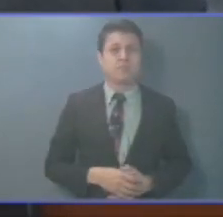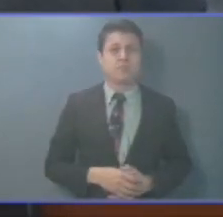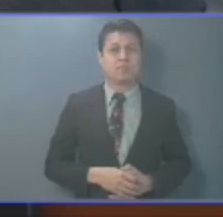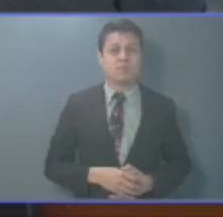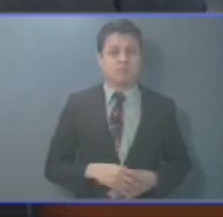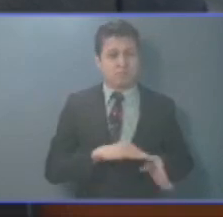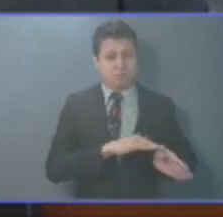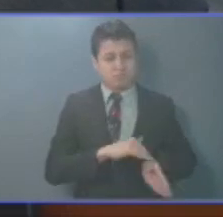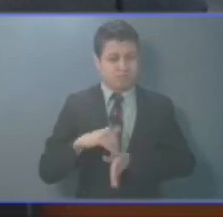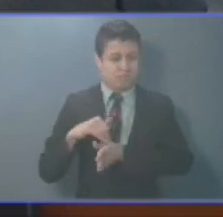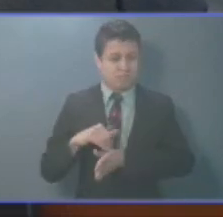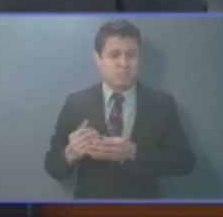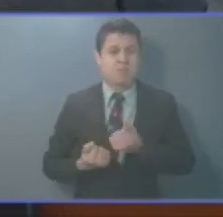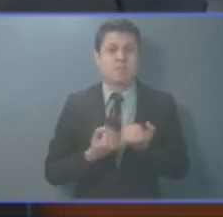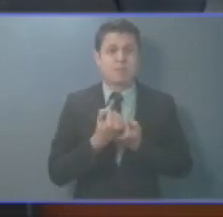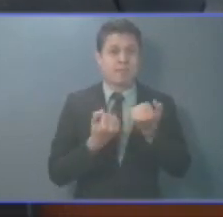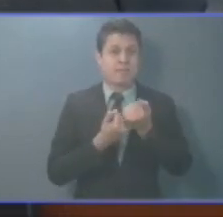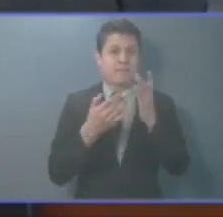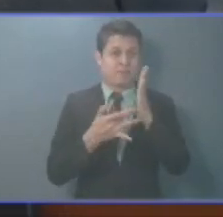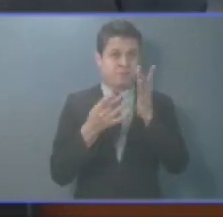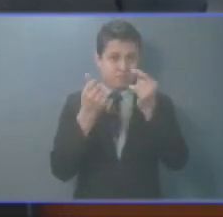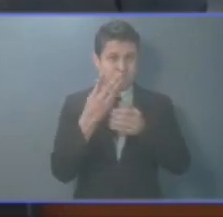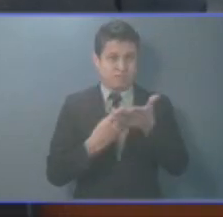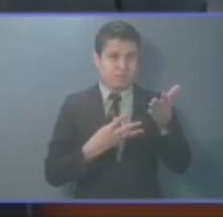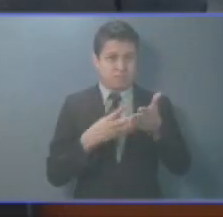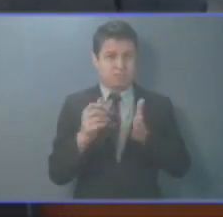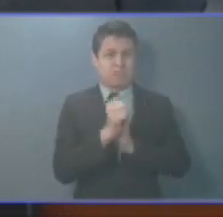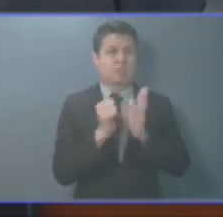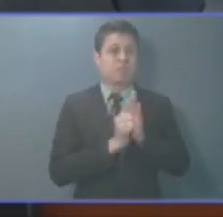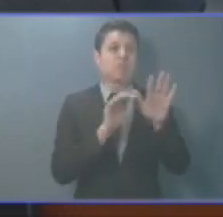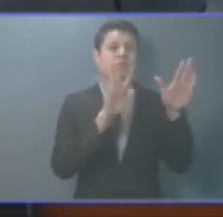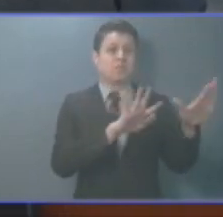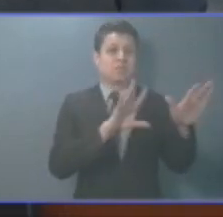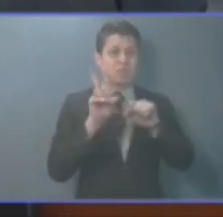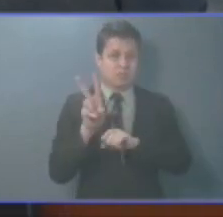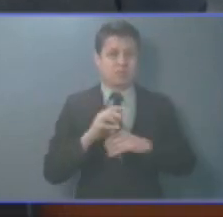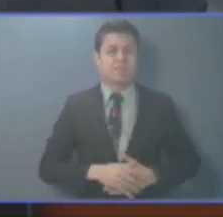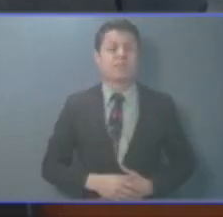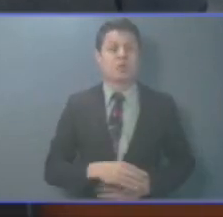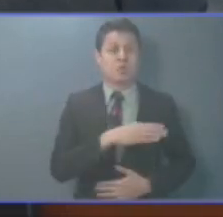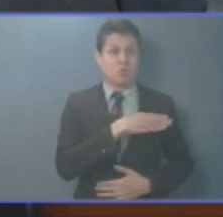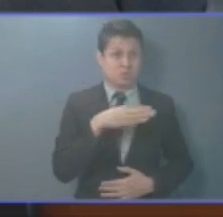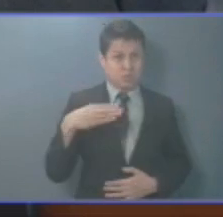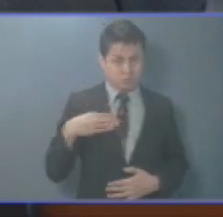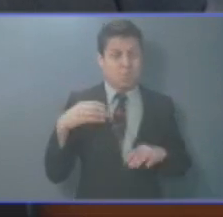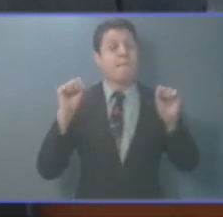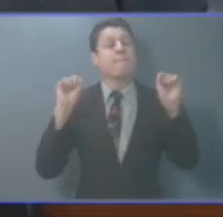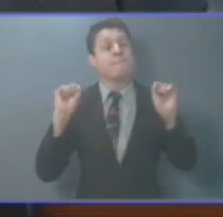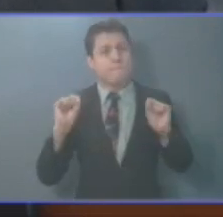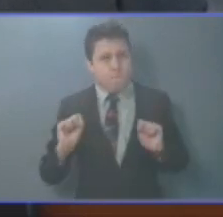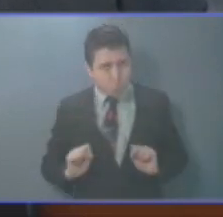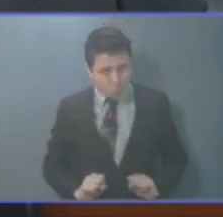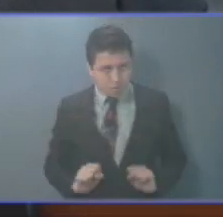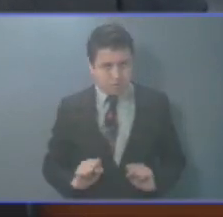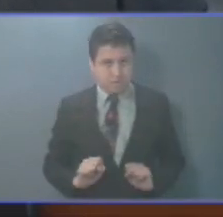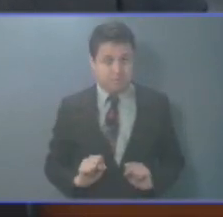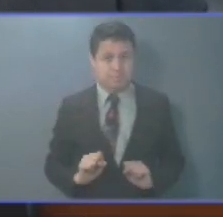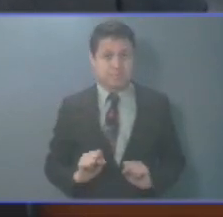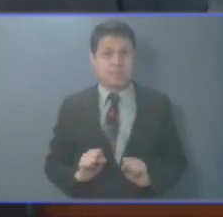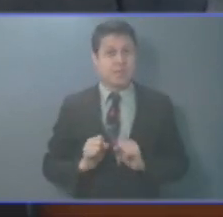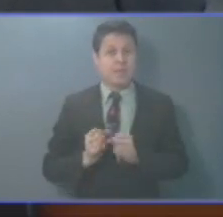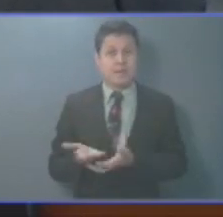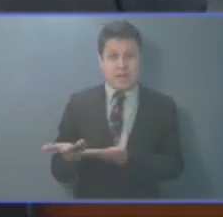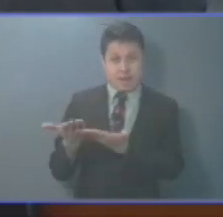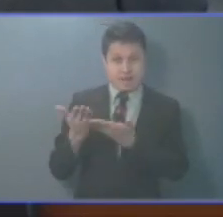Cooperación técnica y financiera. Artículo 12. El CONAIPD podrá solicitar asistencia